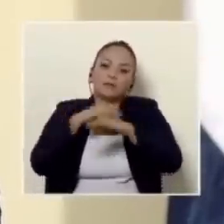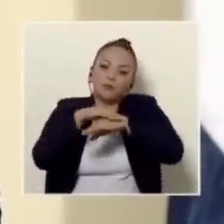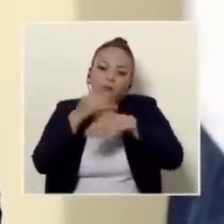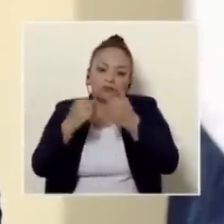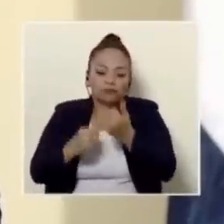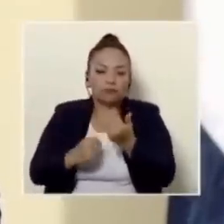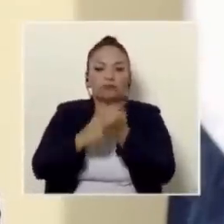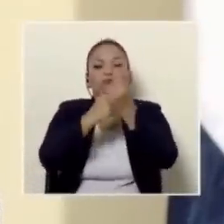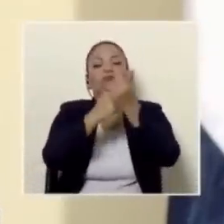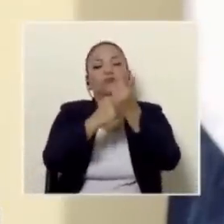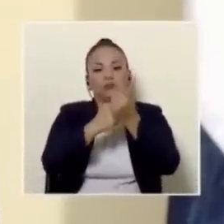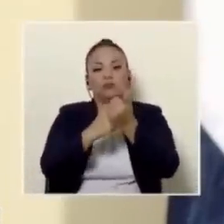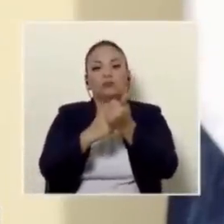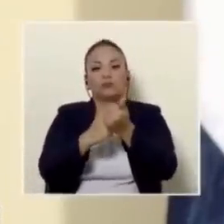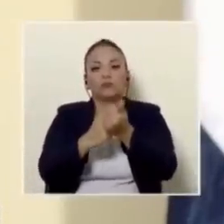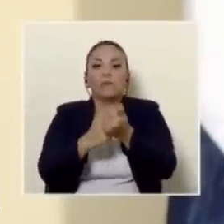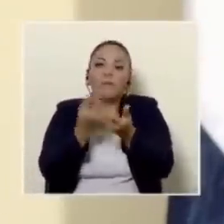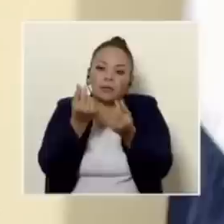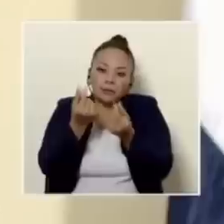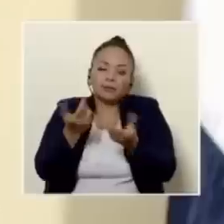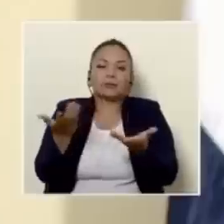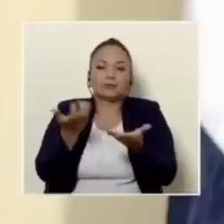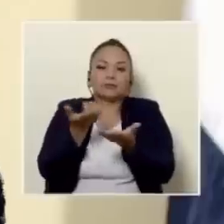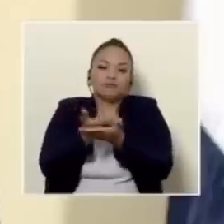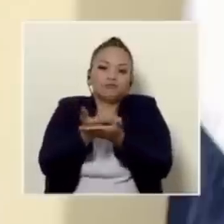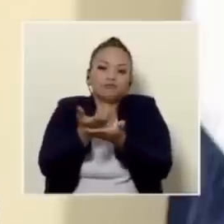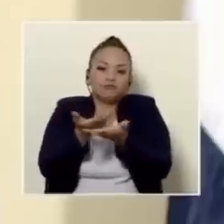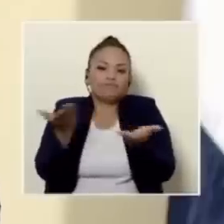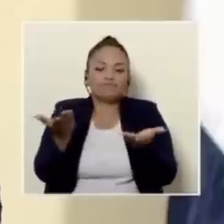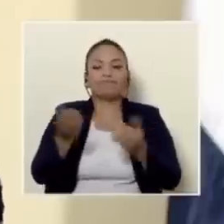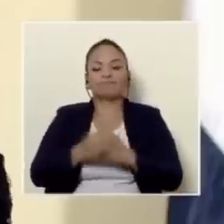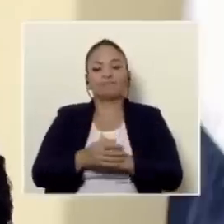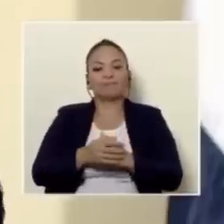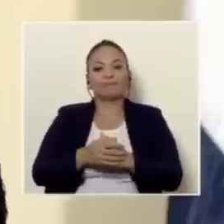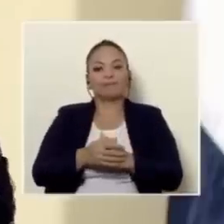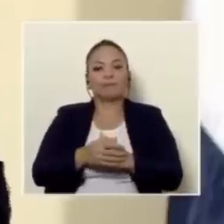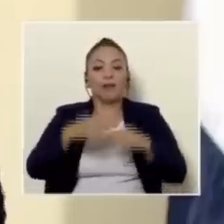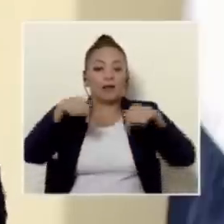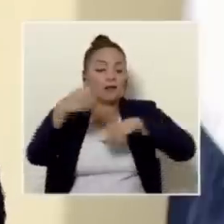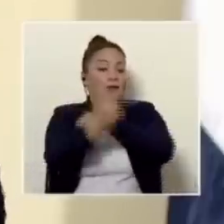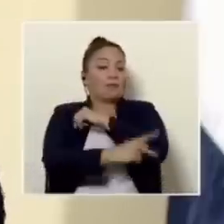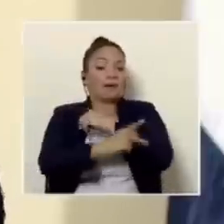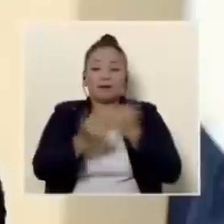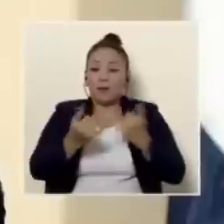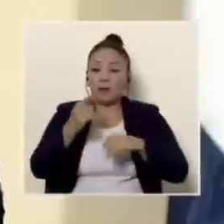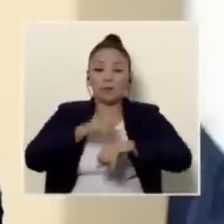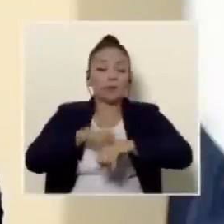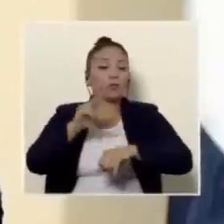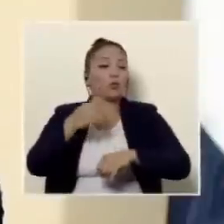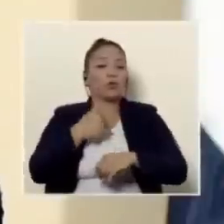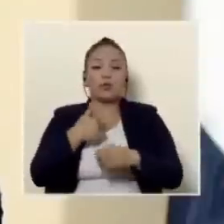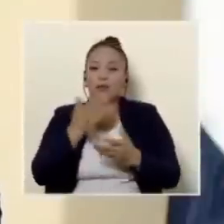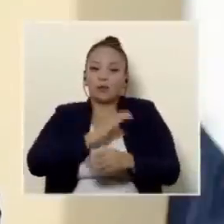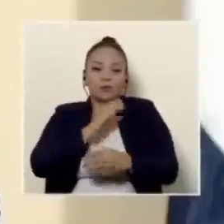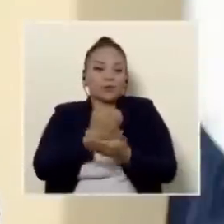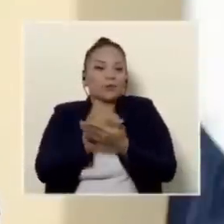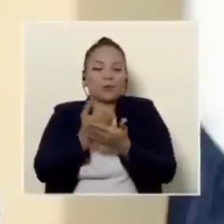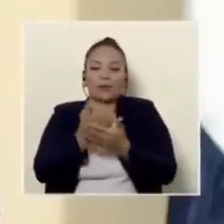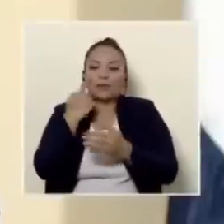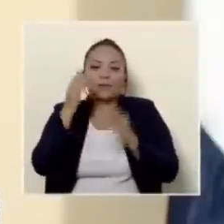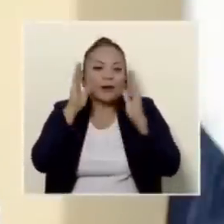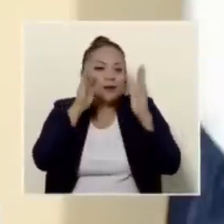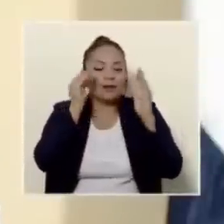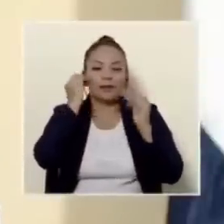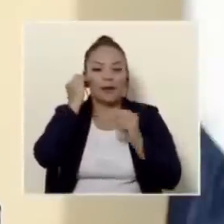favor de en recursos económicos, porque para nadie es un secreto que el país no tiene en este momento las condiciones